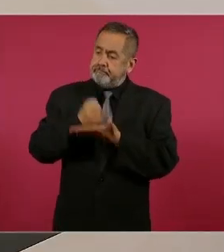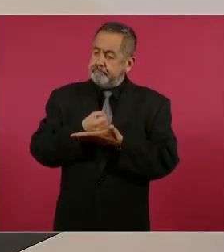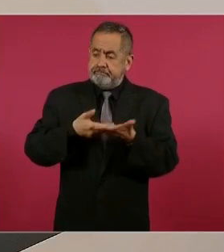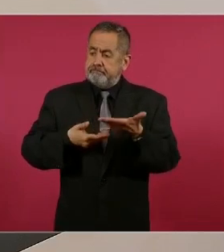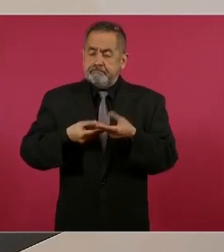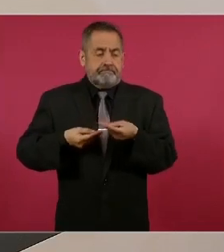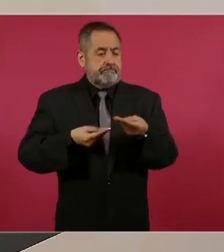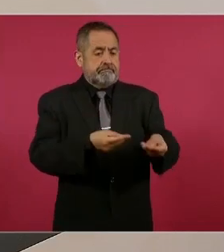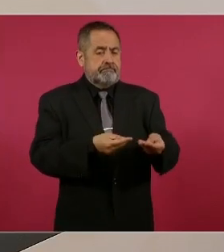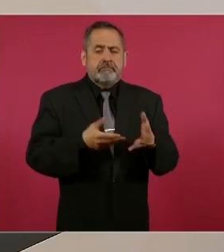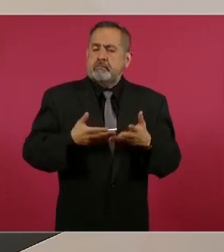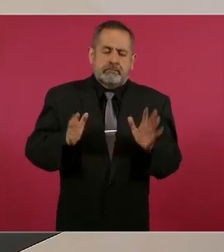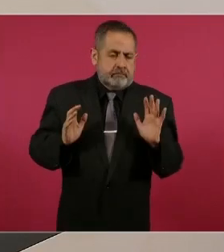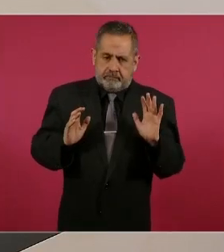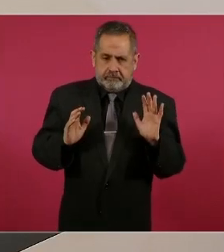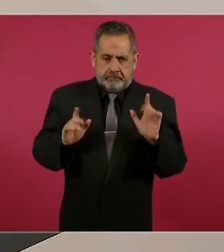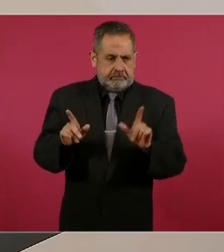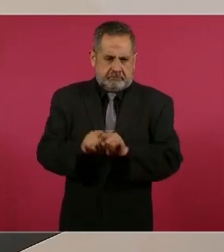que tiene que ver con